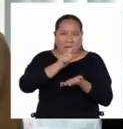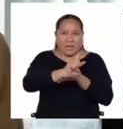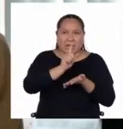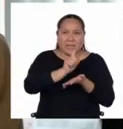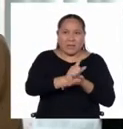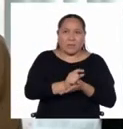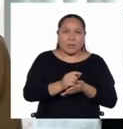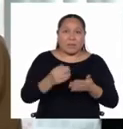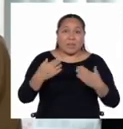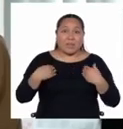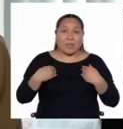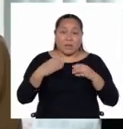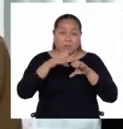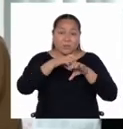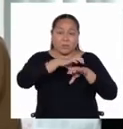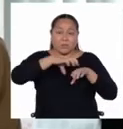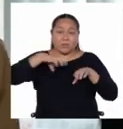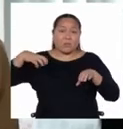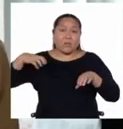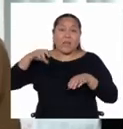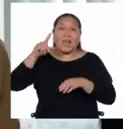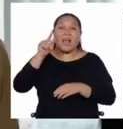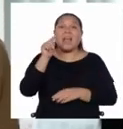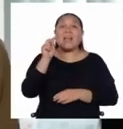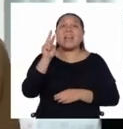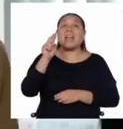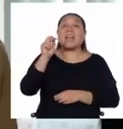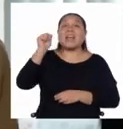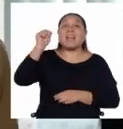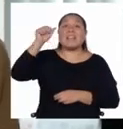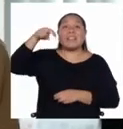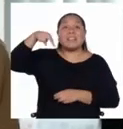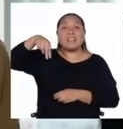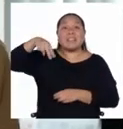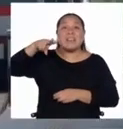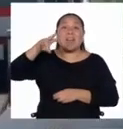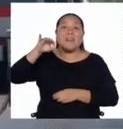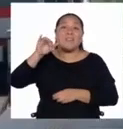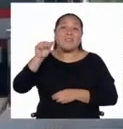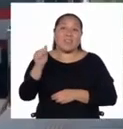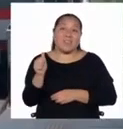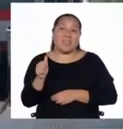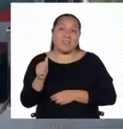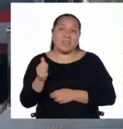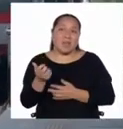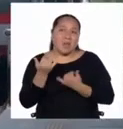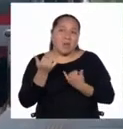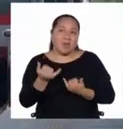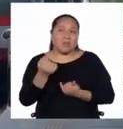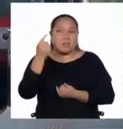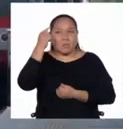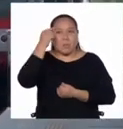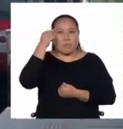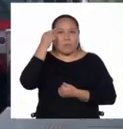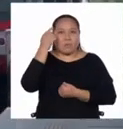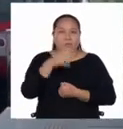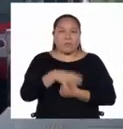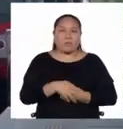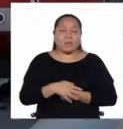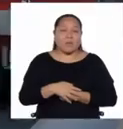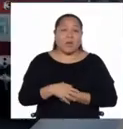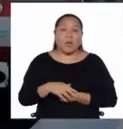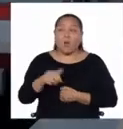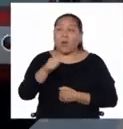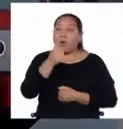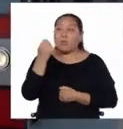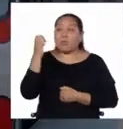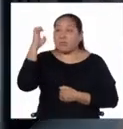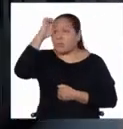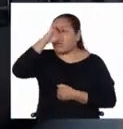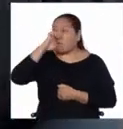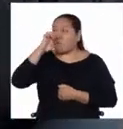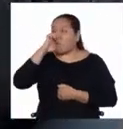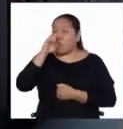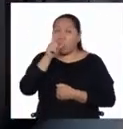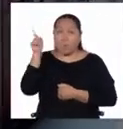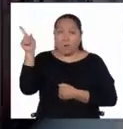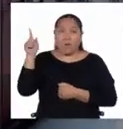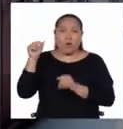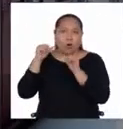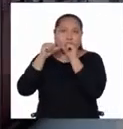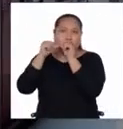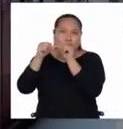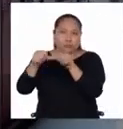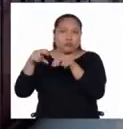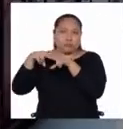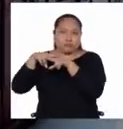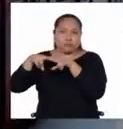tuvimos tranvías, ¿no? Y hoy día estamos pensando en hacer trenes, ¿no? Cuando otras ciudades en Europa han mantenido sus tranvías todo